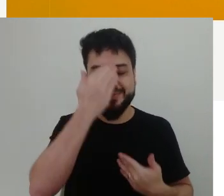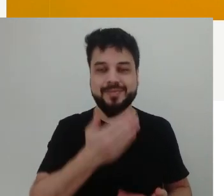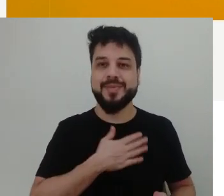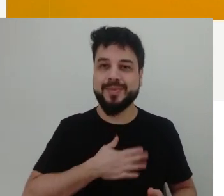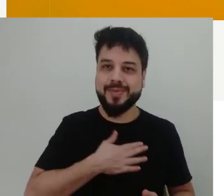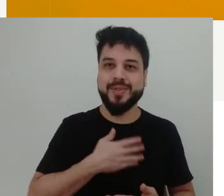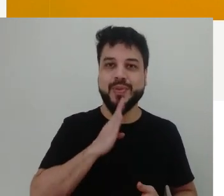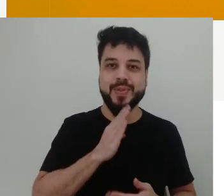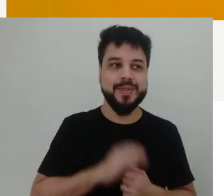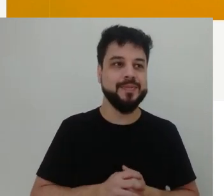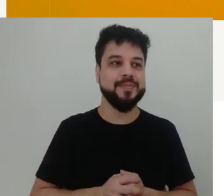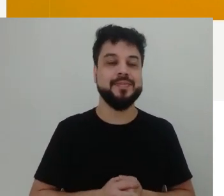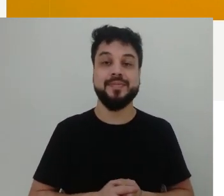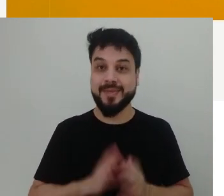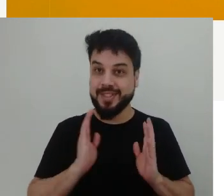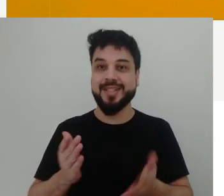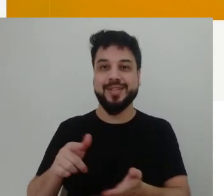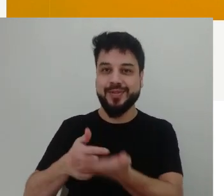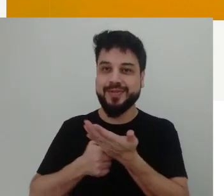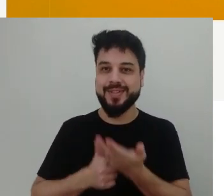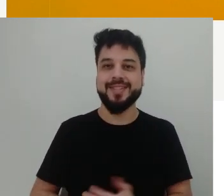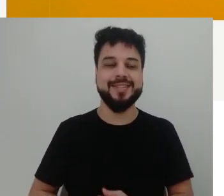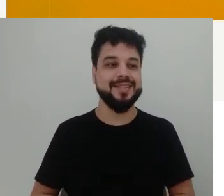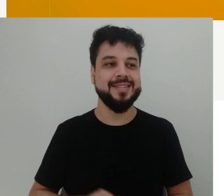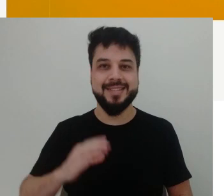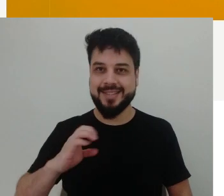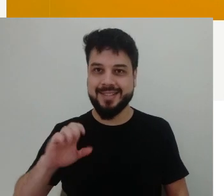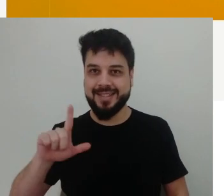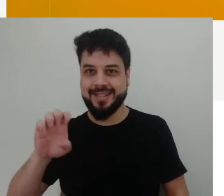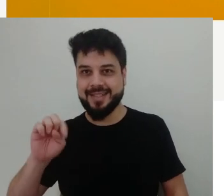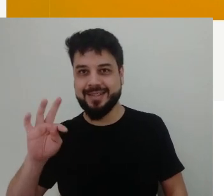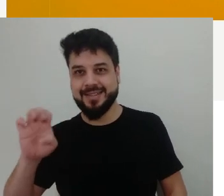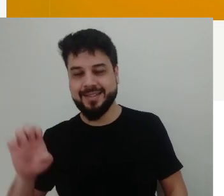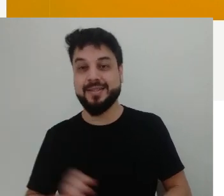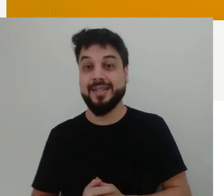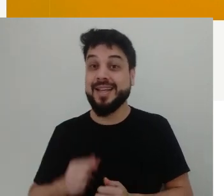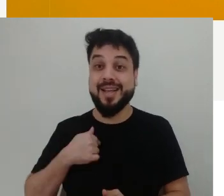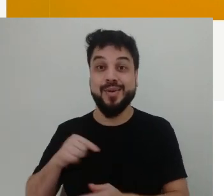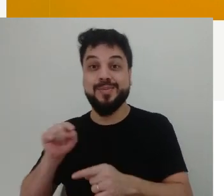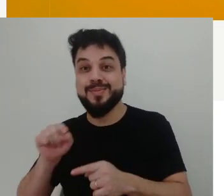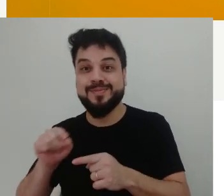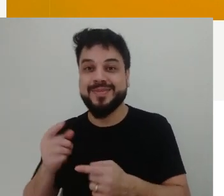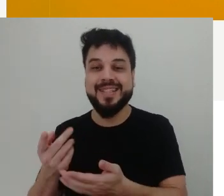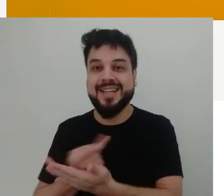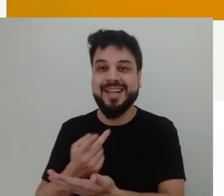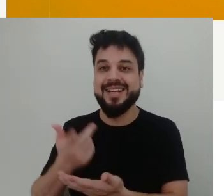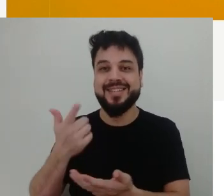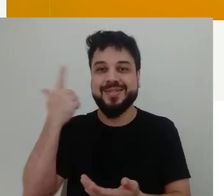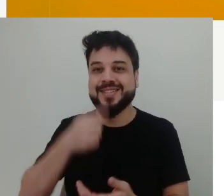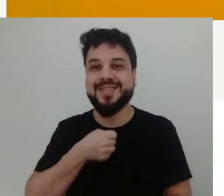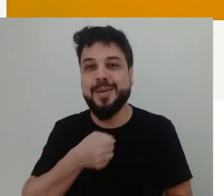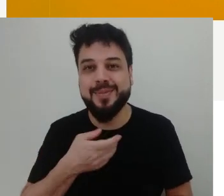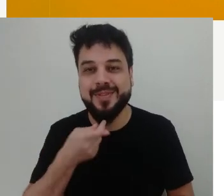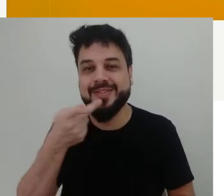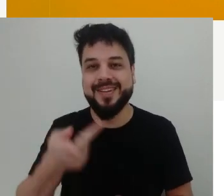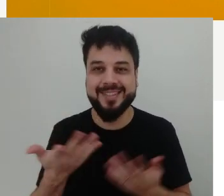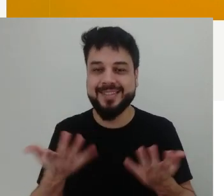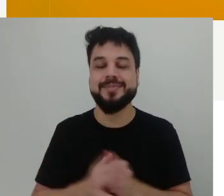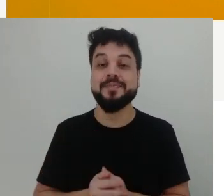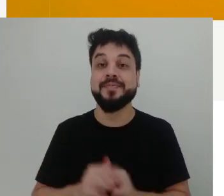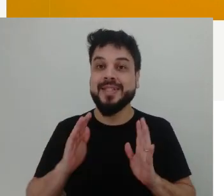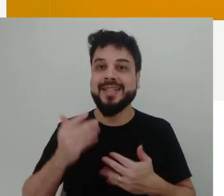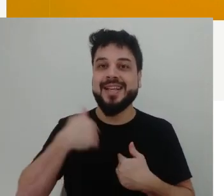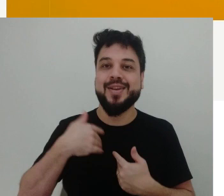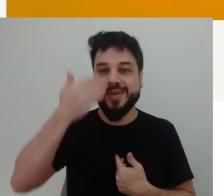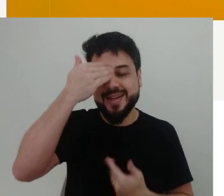para mí es un placer estar con ustedes, el programa fue muy significativo para mí y me ha generado también muchas experiencias